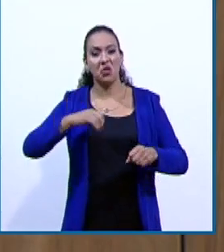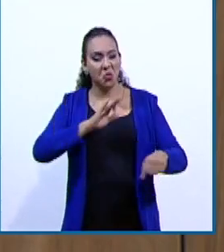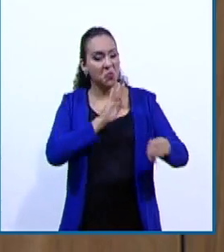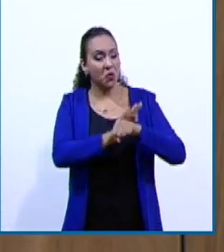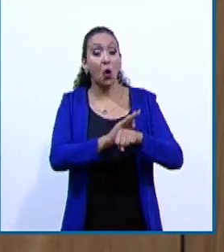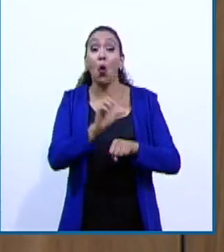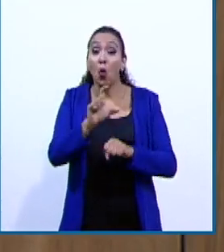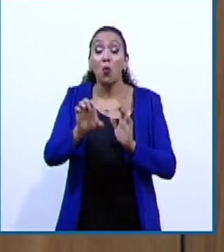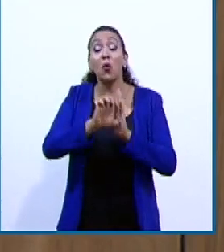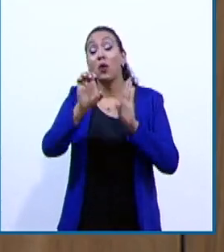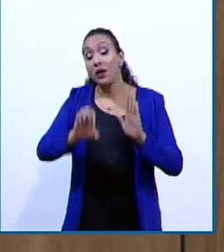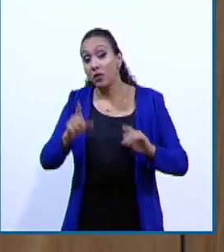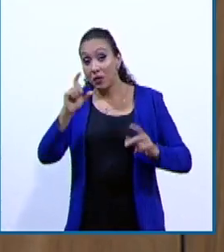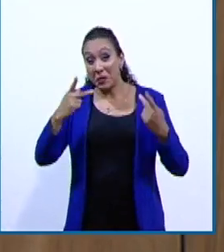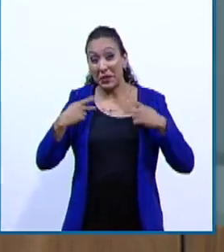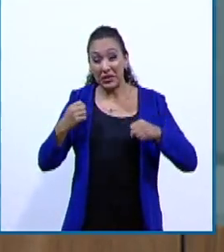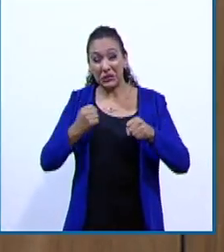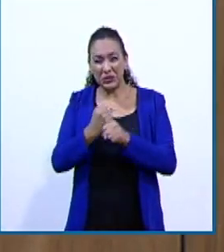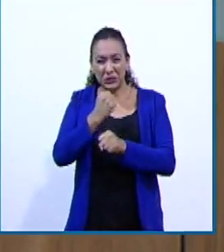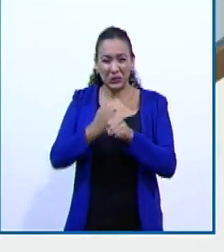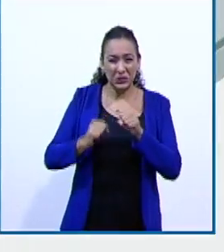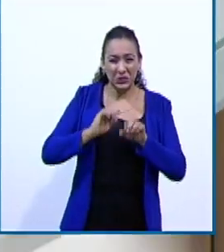otros tratos crueles e inhumanos.